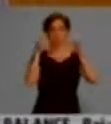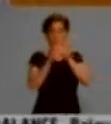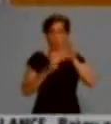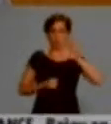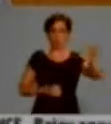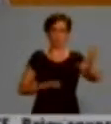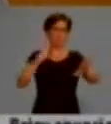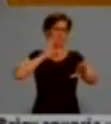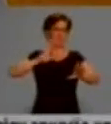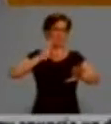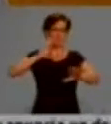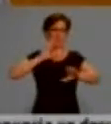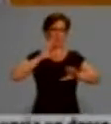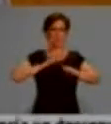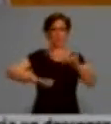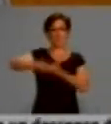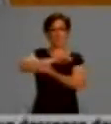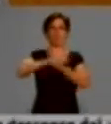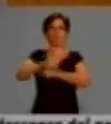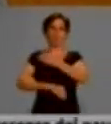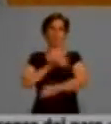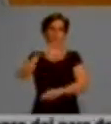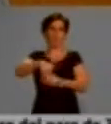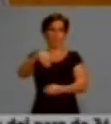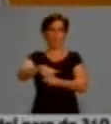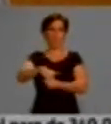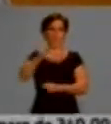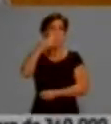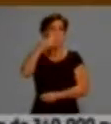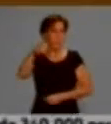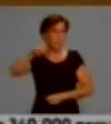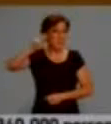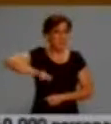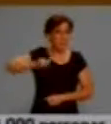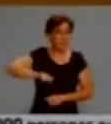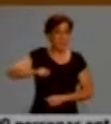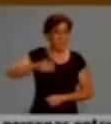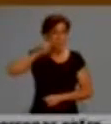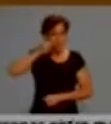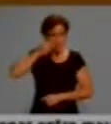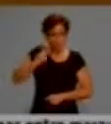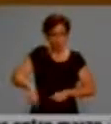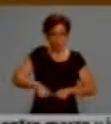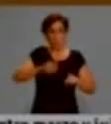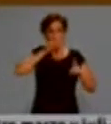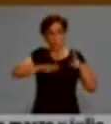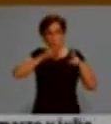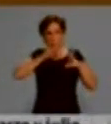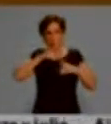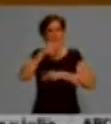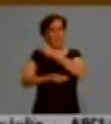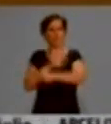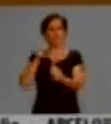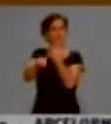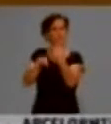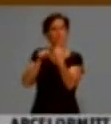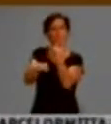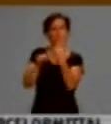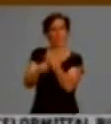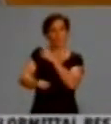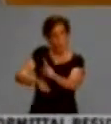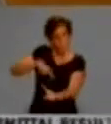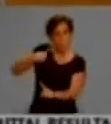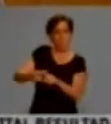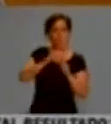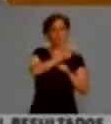que obtuvieron en las urnas. Durante 20 meses han hecho lo contrario de lo que prometieron y además han defendido sus políticas